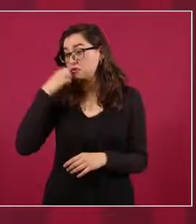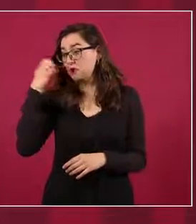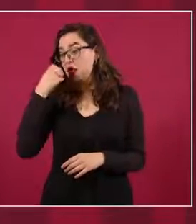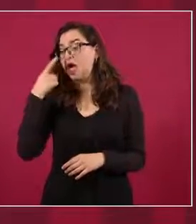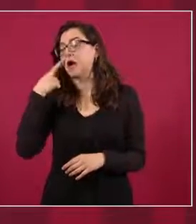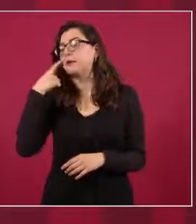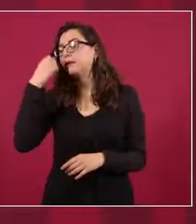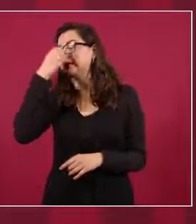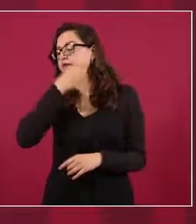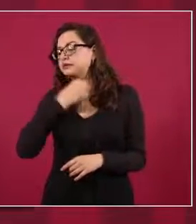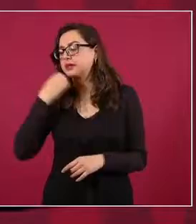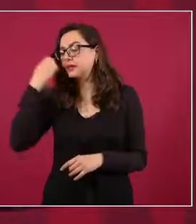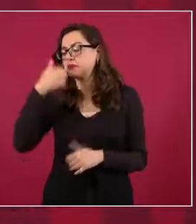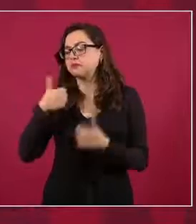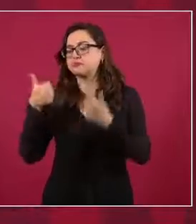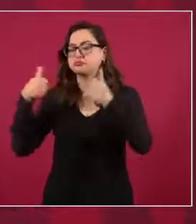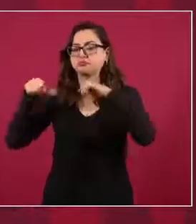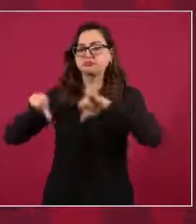La cobertura